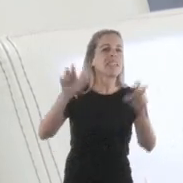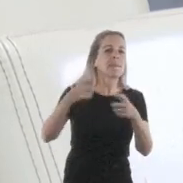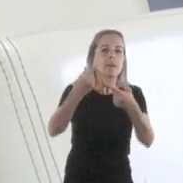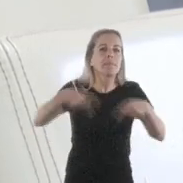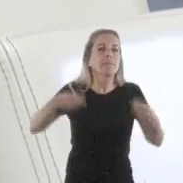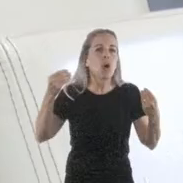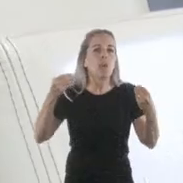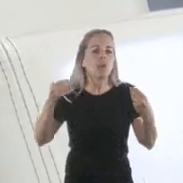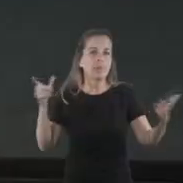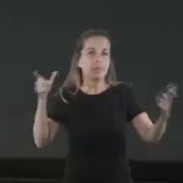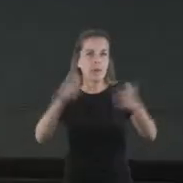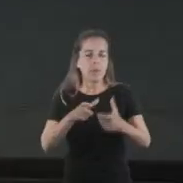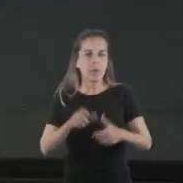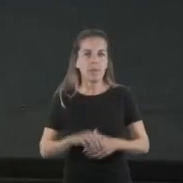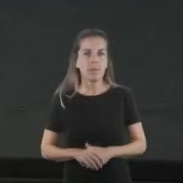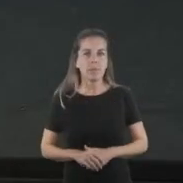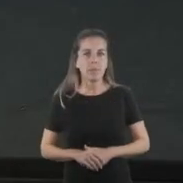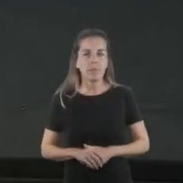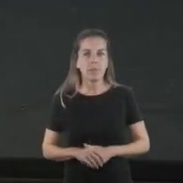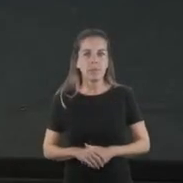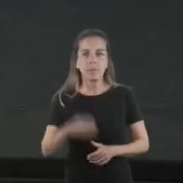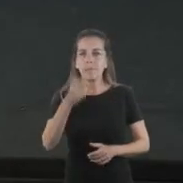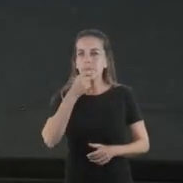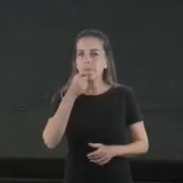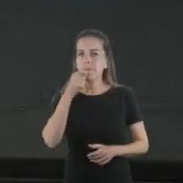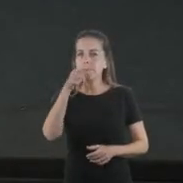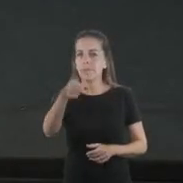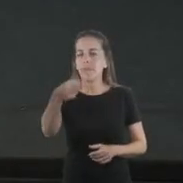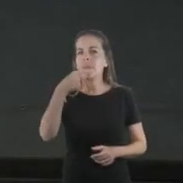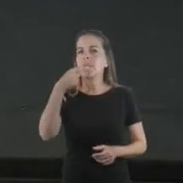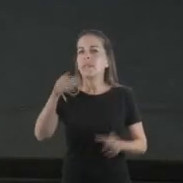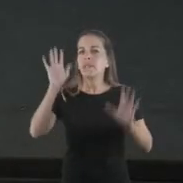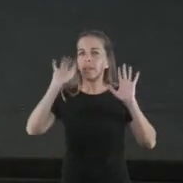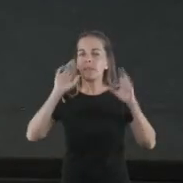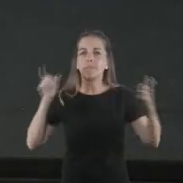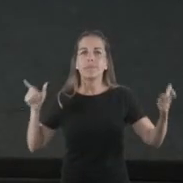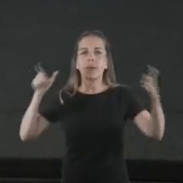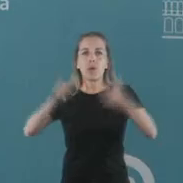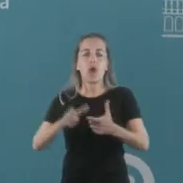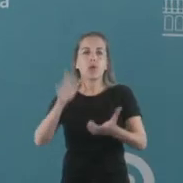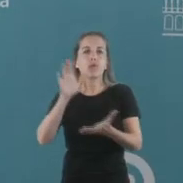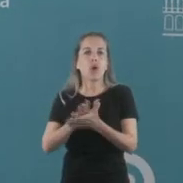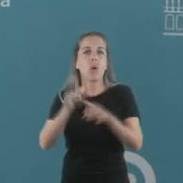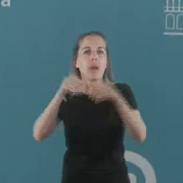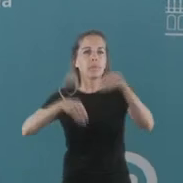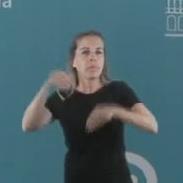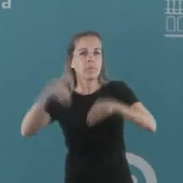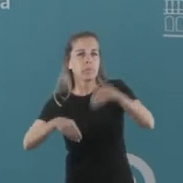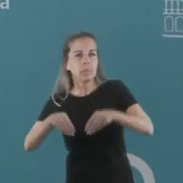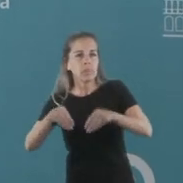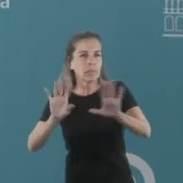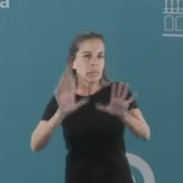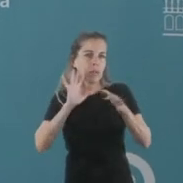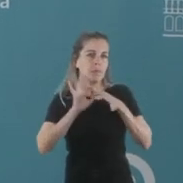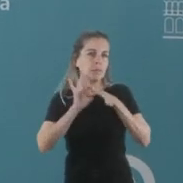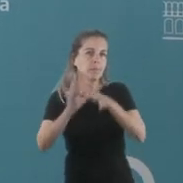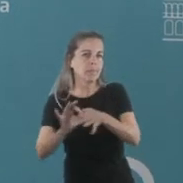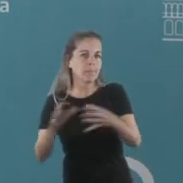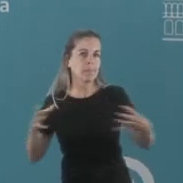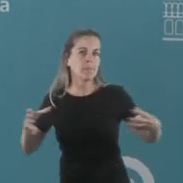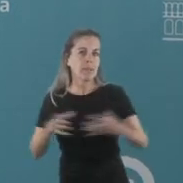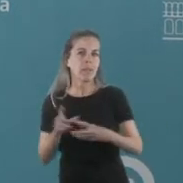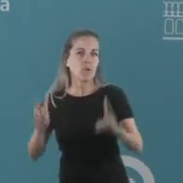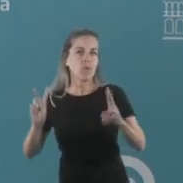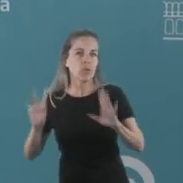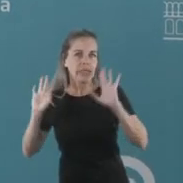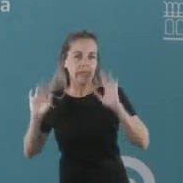en ese sentido. Si estamos hablando de una mesa que fije la estrategia electoral, estamos hablando de algo que concierne más al Partido Justicialista y al Frente de